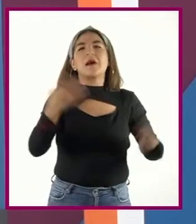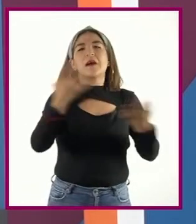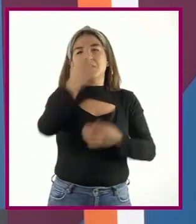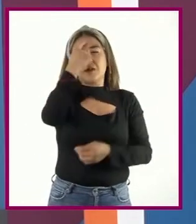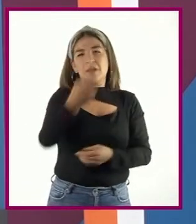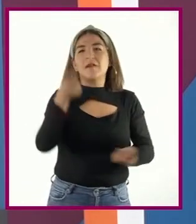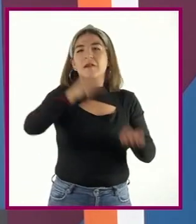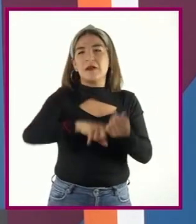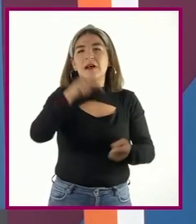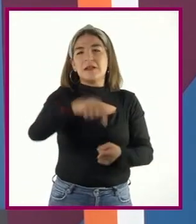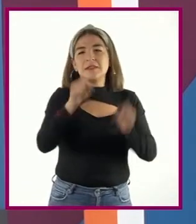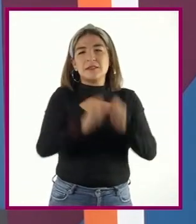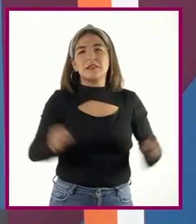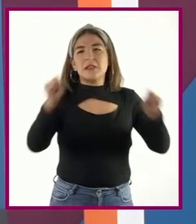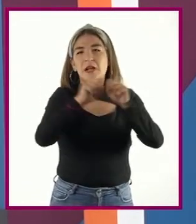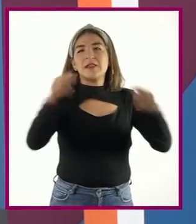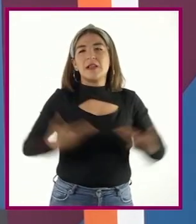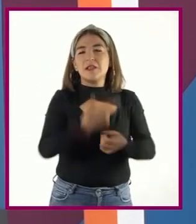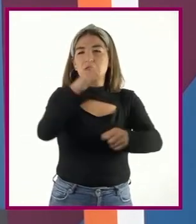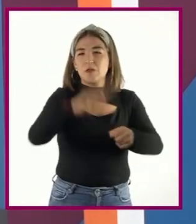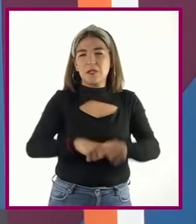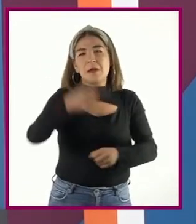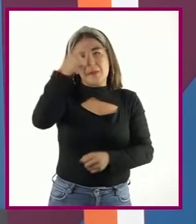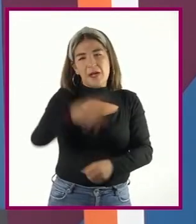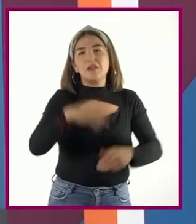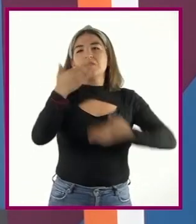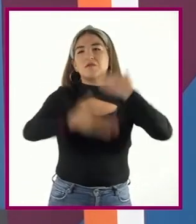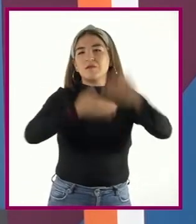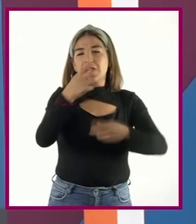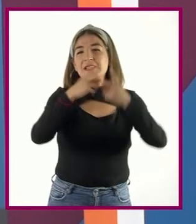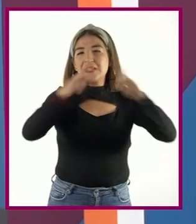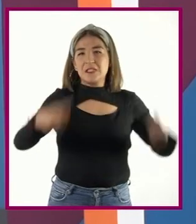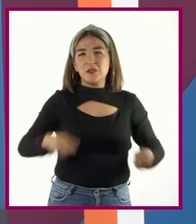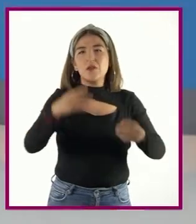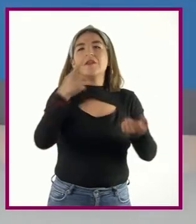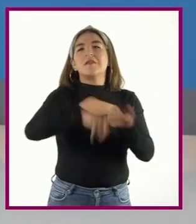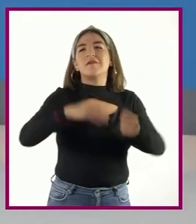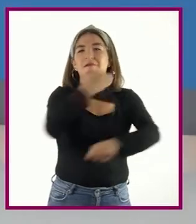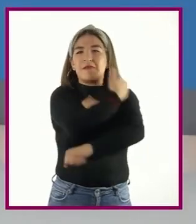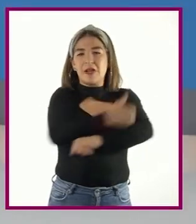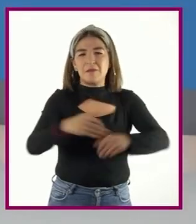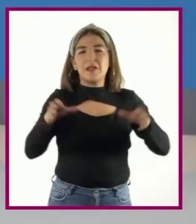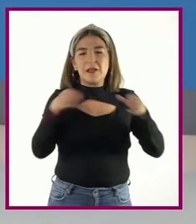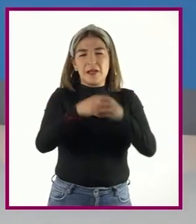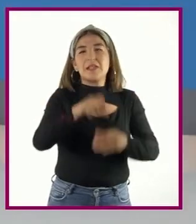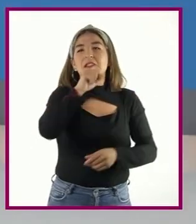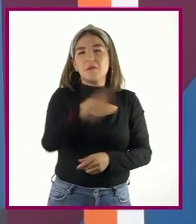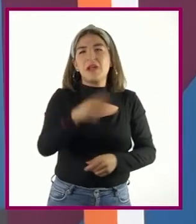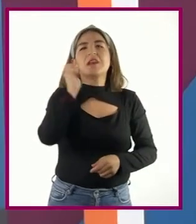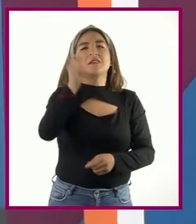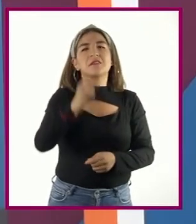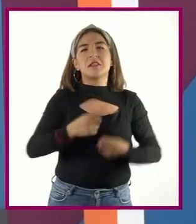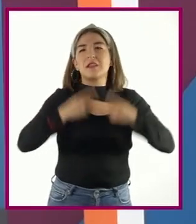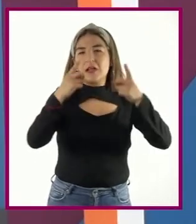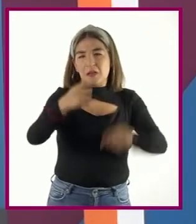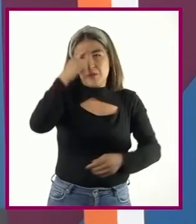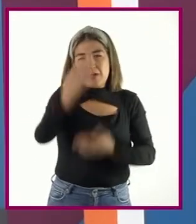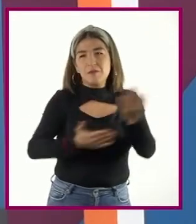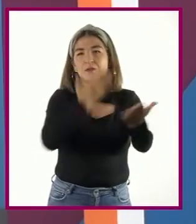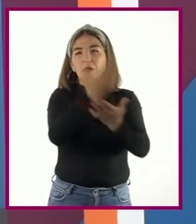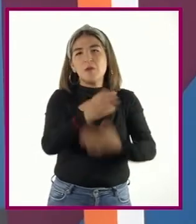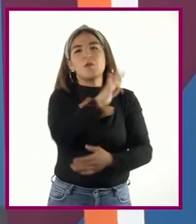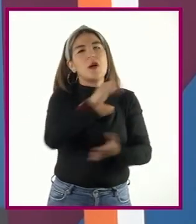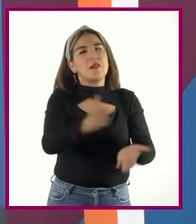al interior del Sistema Nacional para el Desarrollo Integral de la Familia, quien está facultada para solicitar